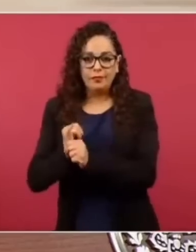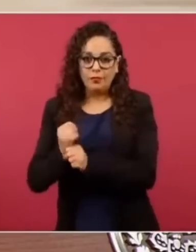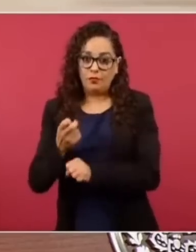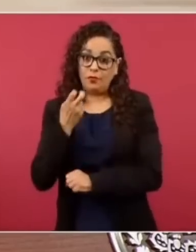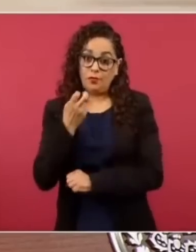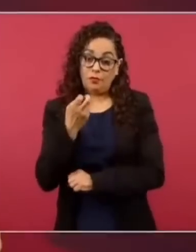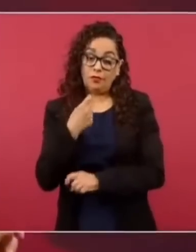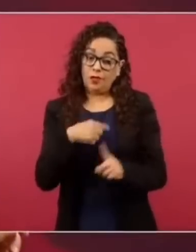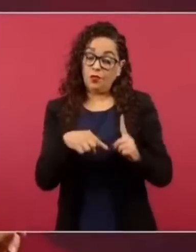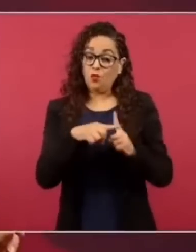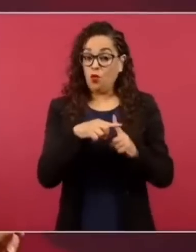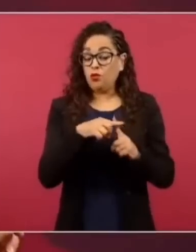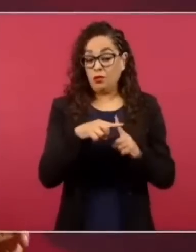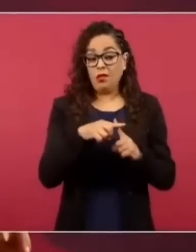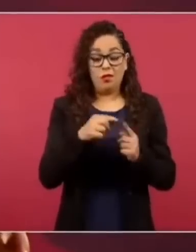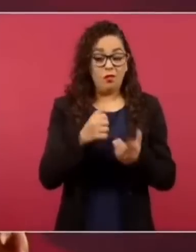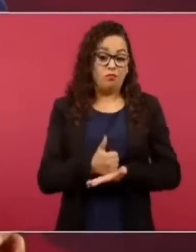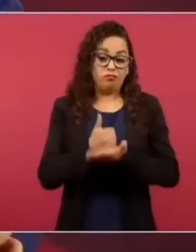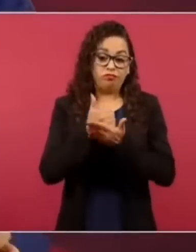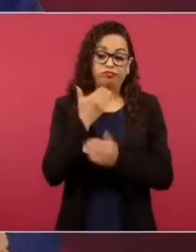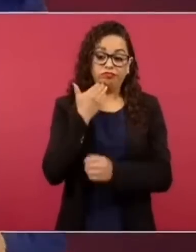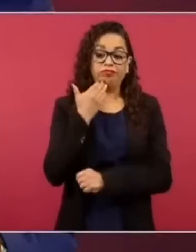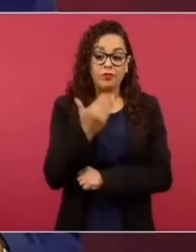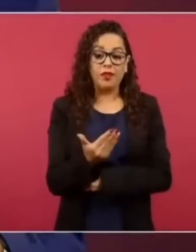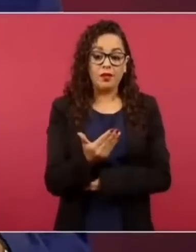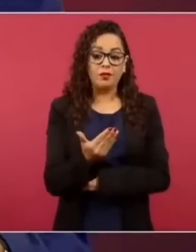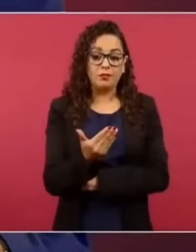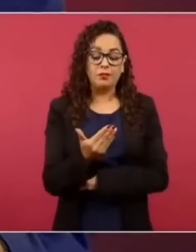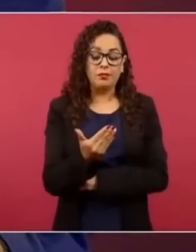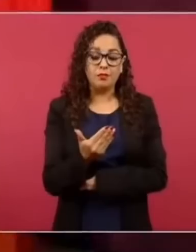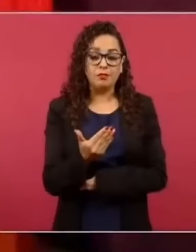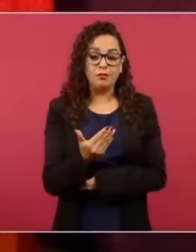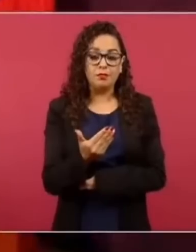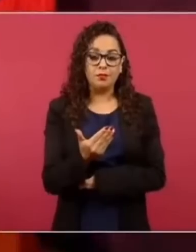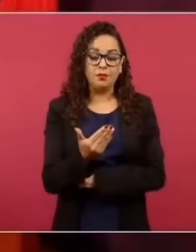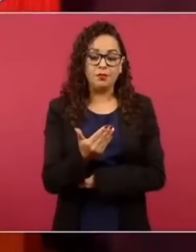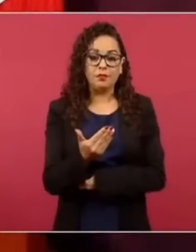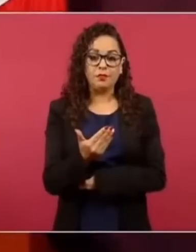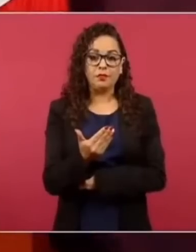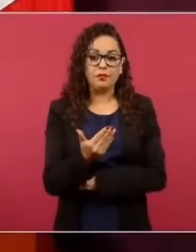porque sí sería